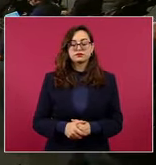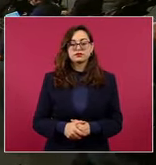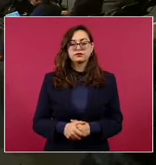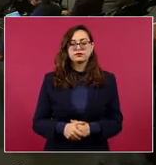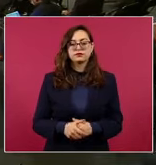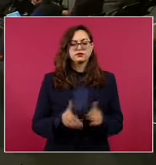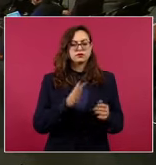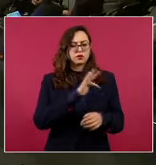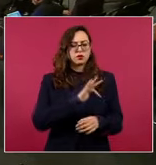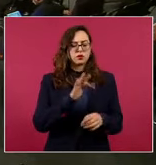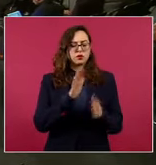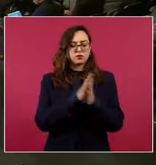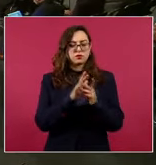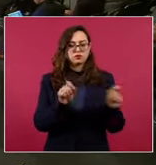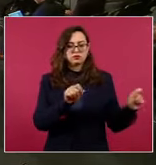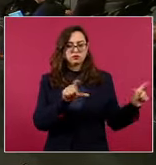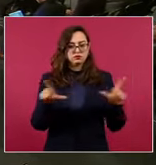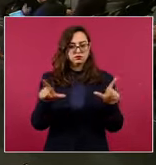más adelante,